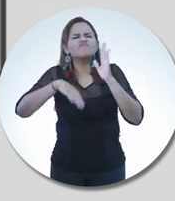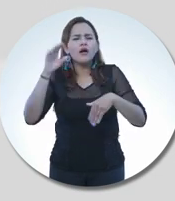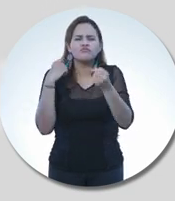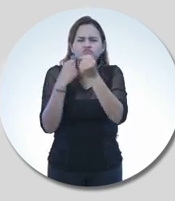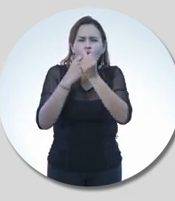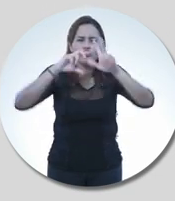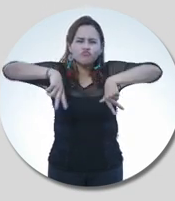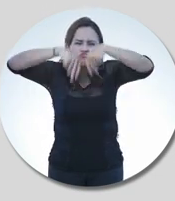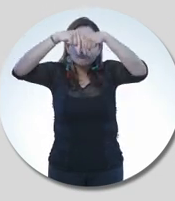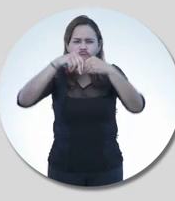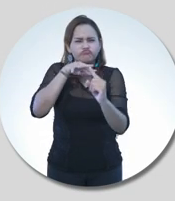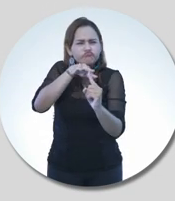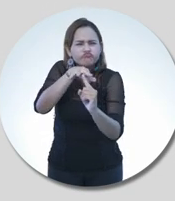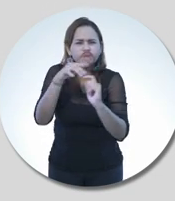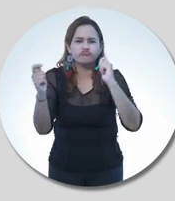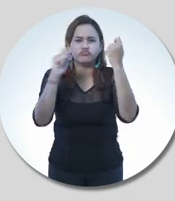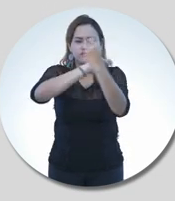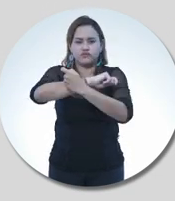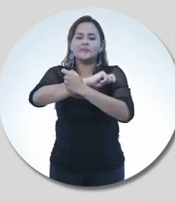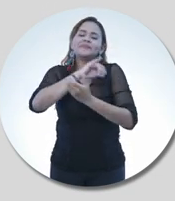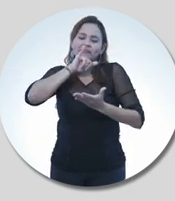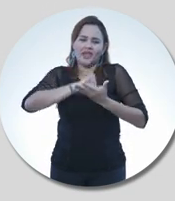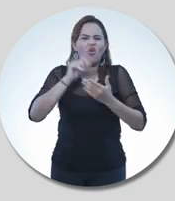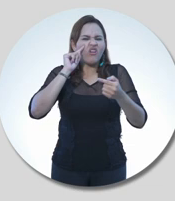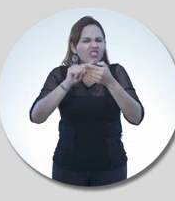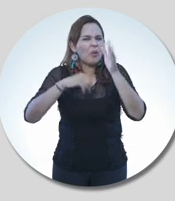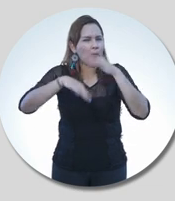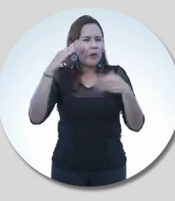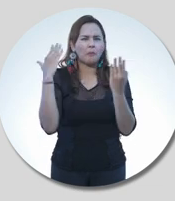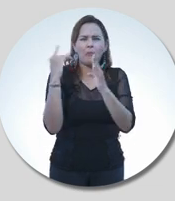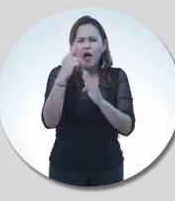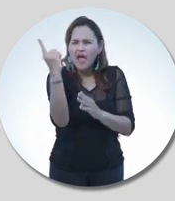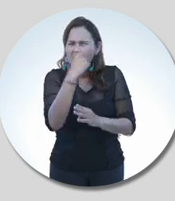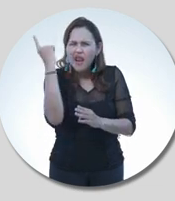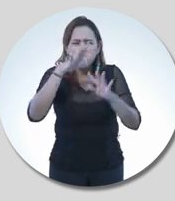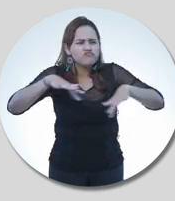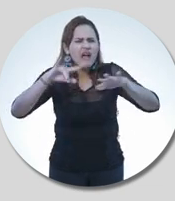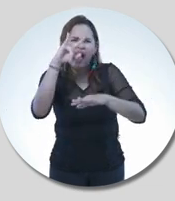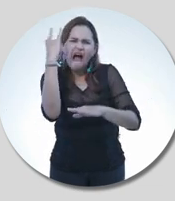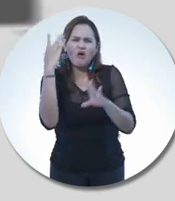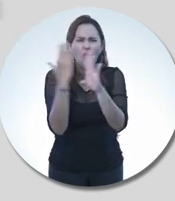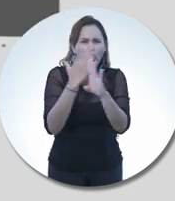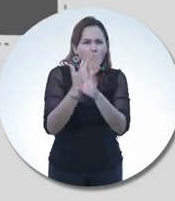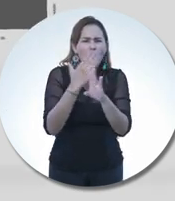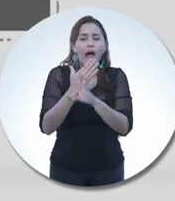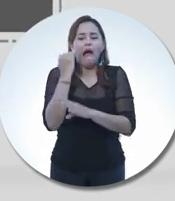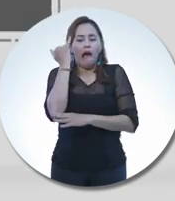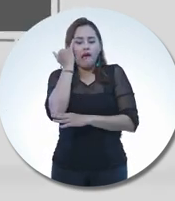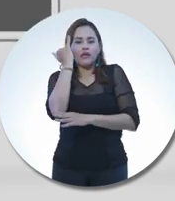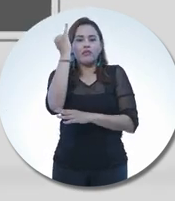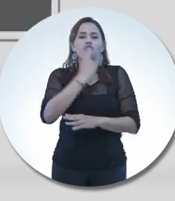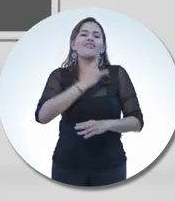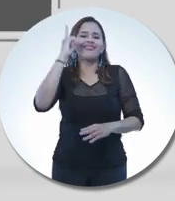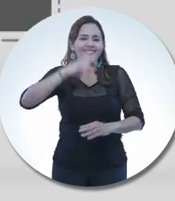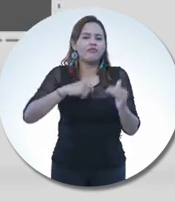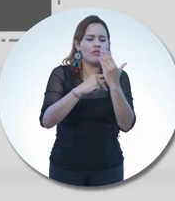funciones sustantivas aquí se evidencia nuestro aporte a la solución de problemas de los territorios mediante proyectos de extensión y proyección